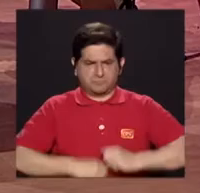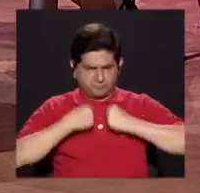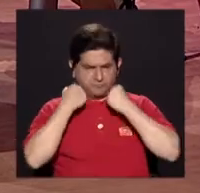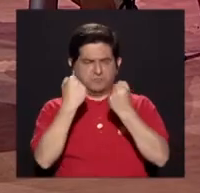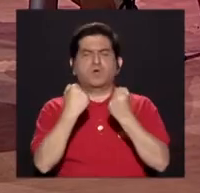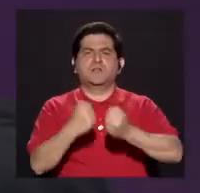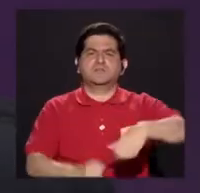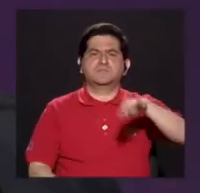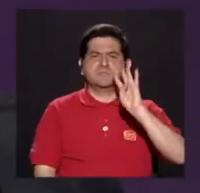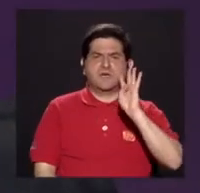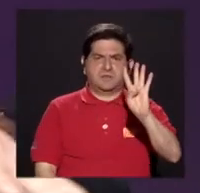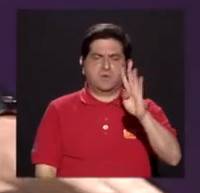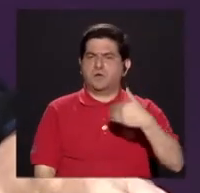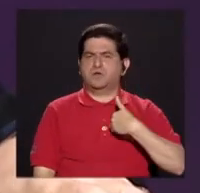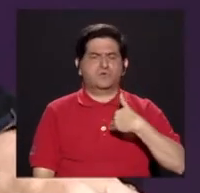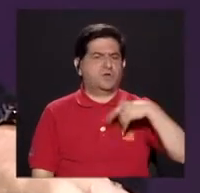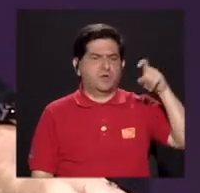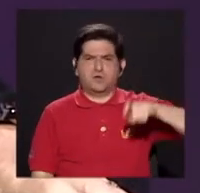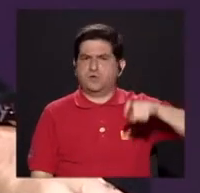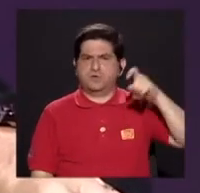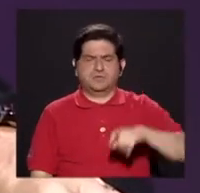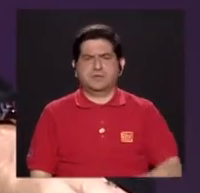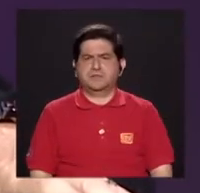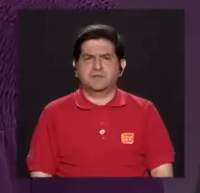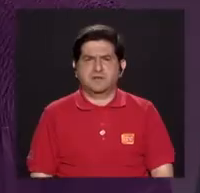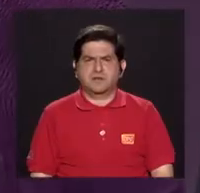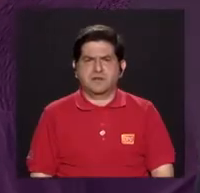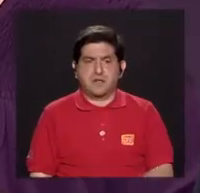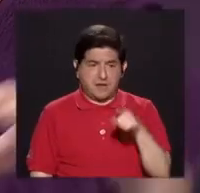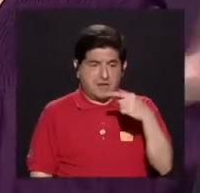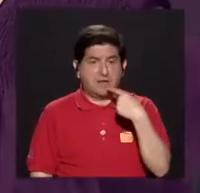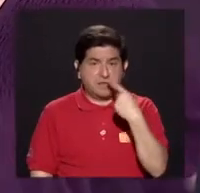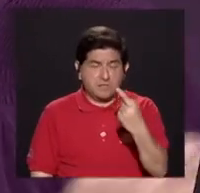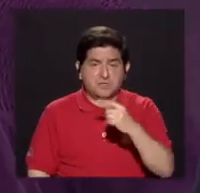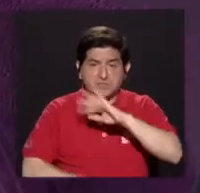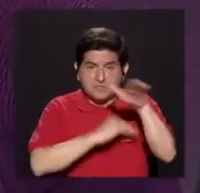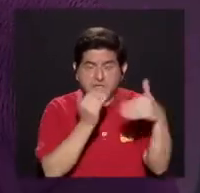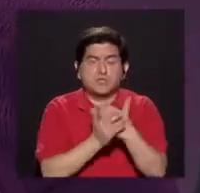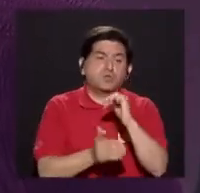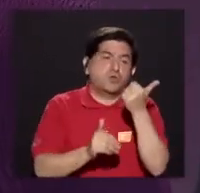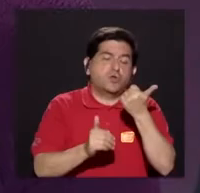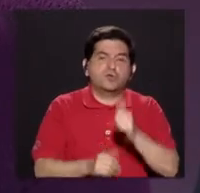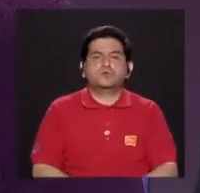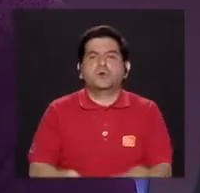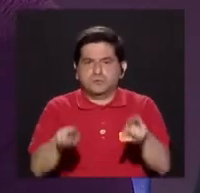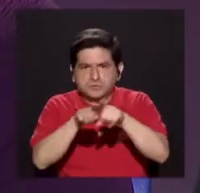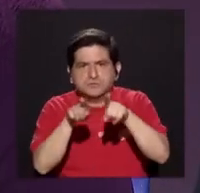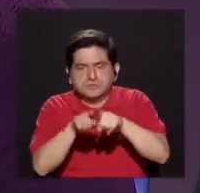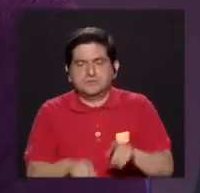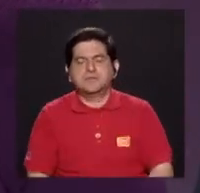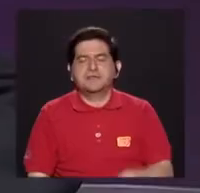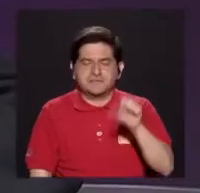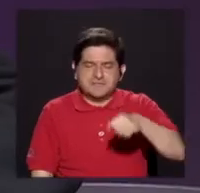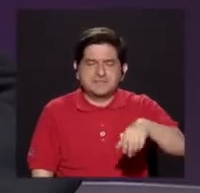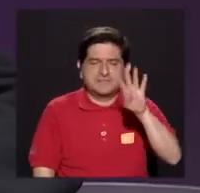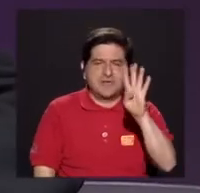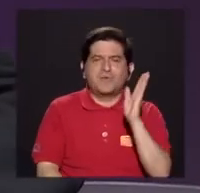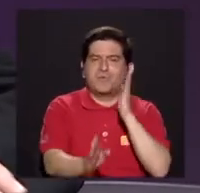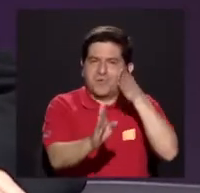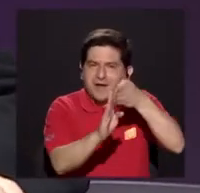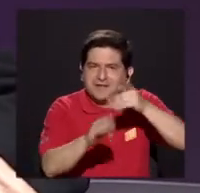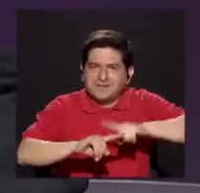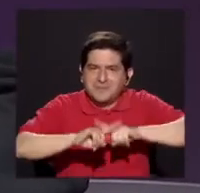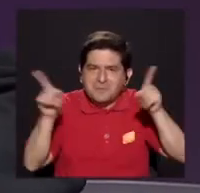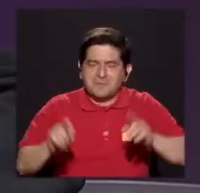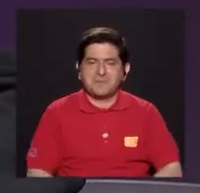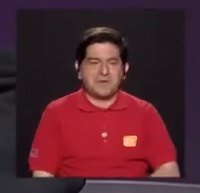de cuatro que no tienen necesariamente cuatro agenda que común. Se dicen como tales, pero más todos los que hay. Claro, a eso voy, son esos cuatro. Pero